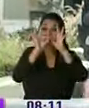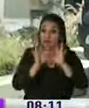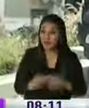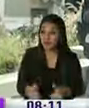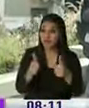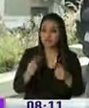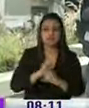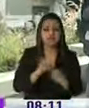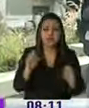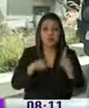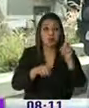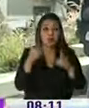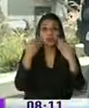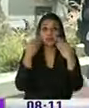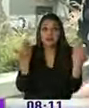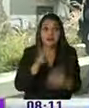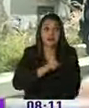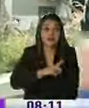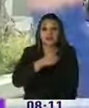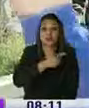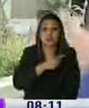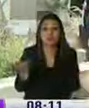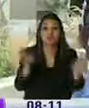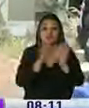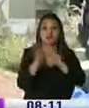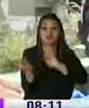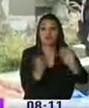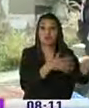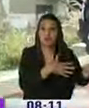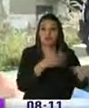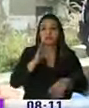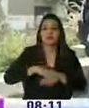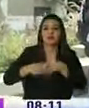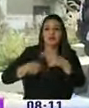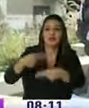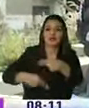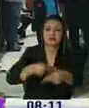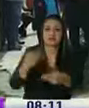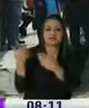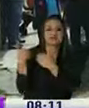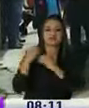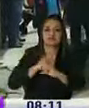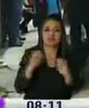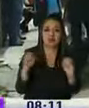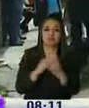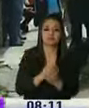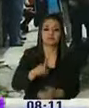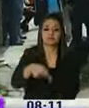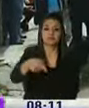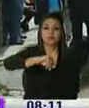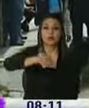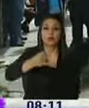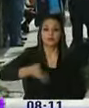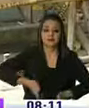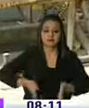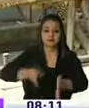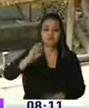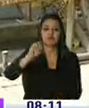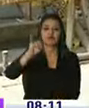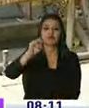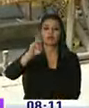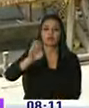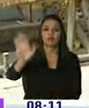que en muchos casos ni siquiera se sabe quiénes son, los cierran y se dejan, como son de herederos. Nadie se hace cargo. Hasta el próximo jueves, la avenida Maldonado